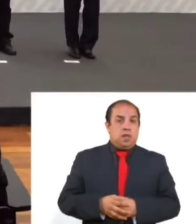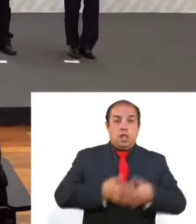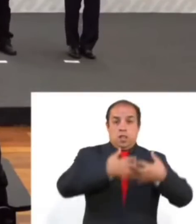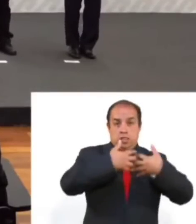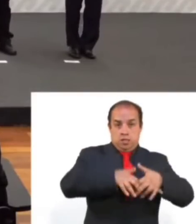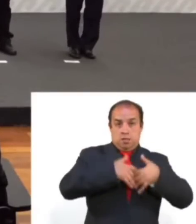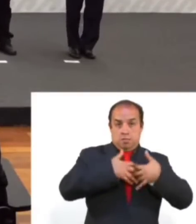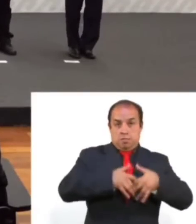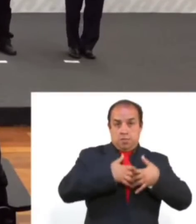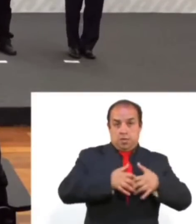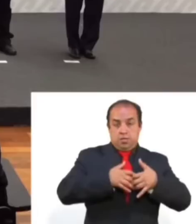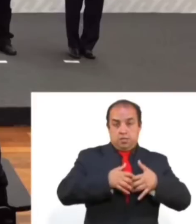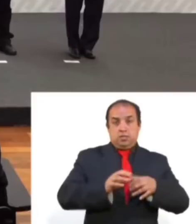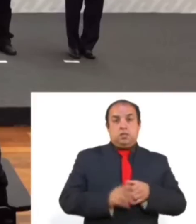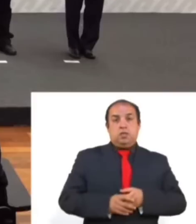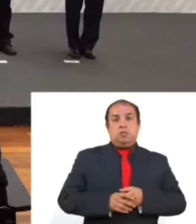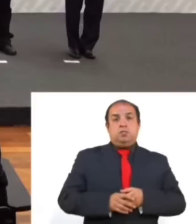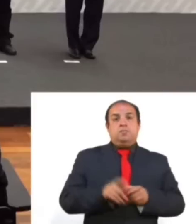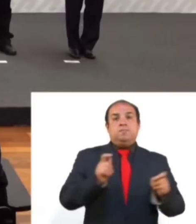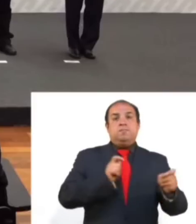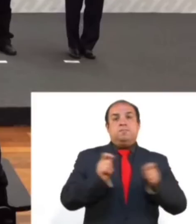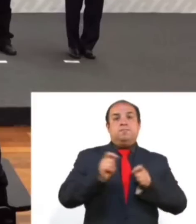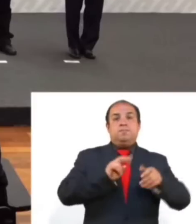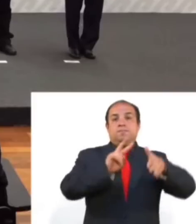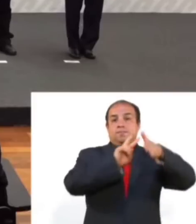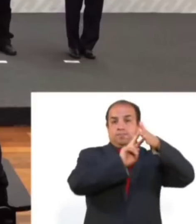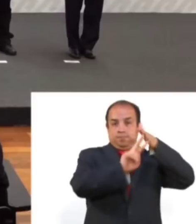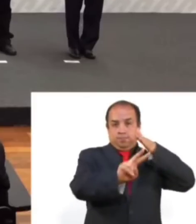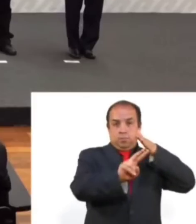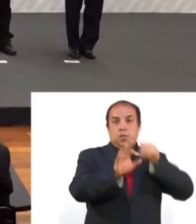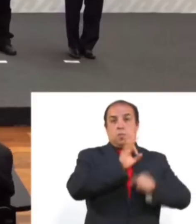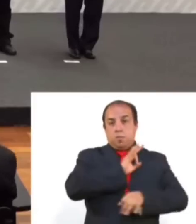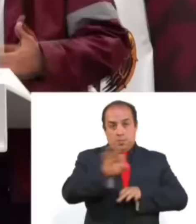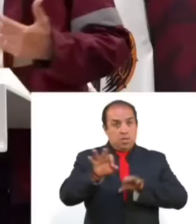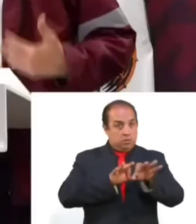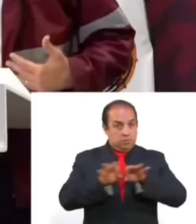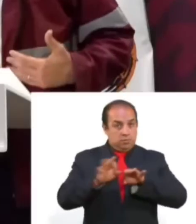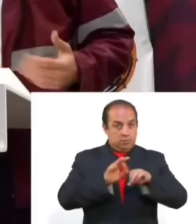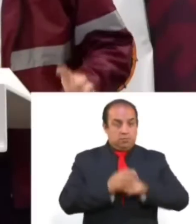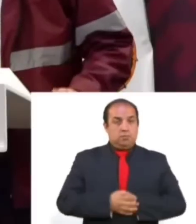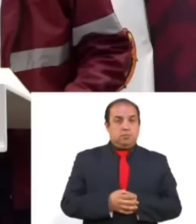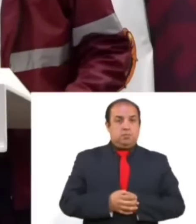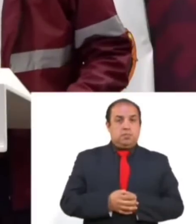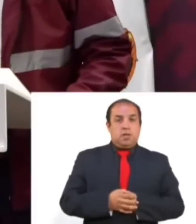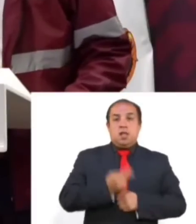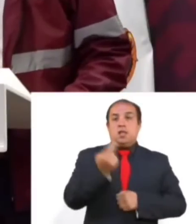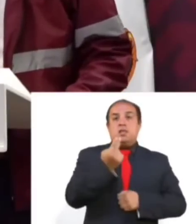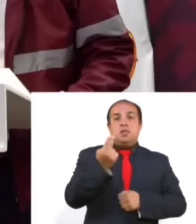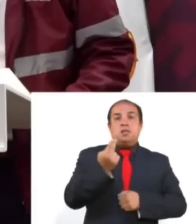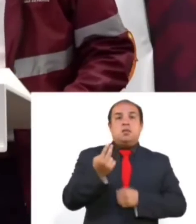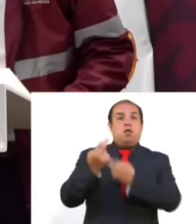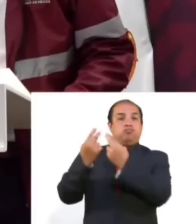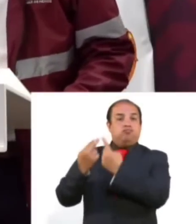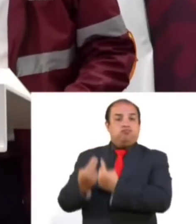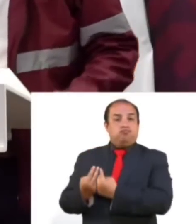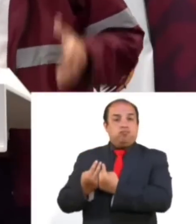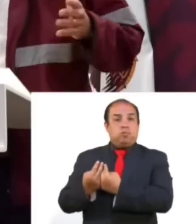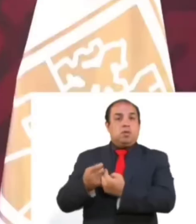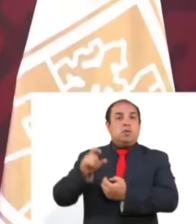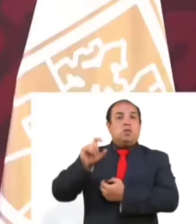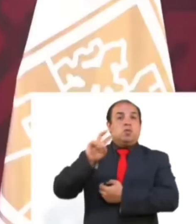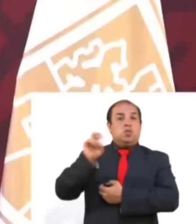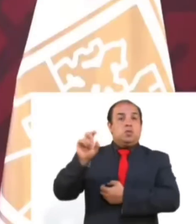de concesionarios que ahora opera una parte dentro le gusta legado puede operar se extinguieron esas 224 concesiones